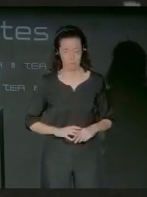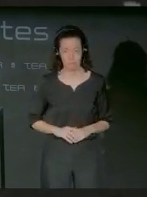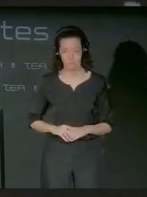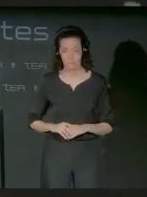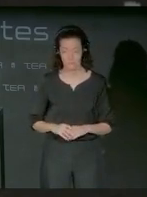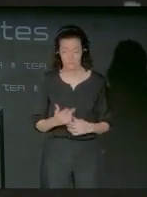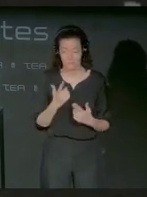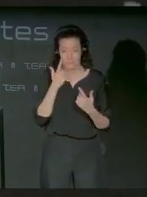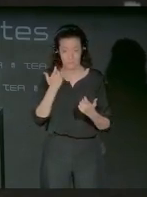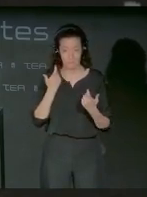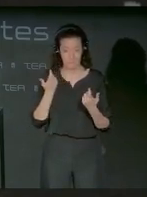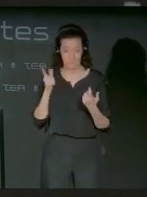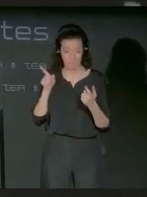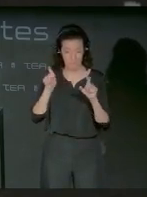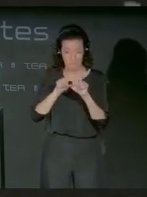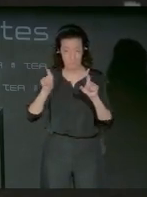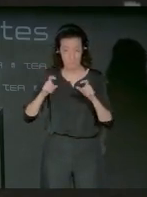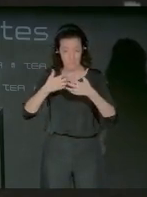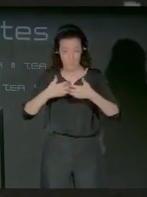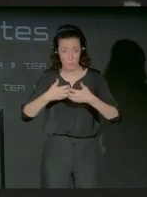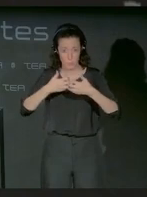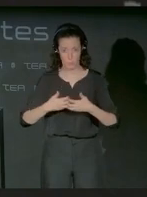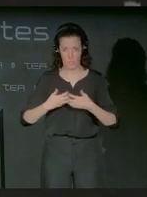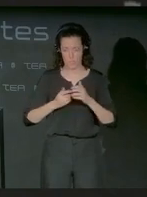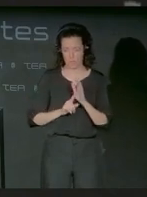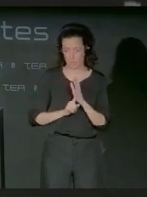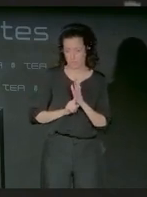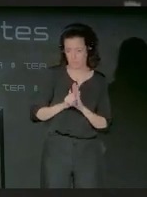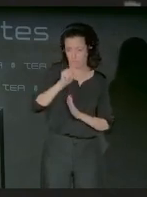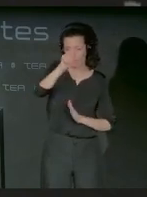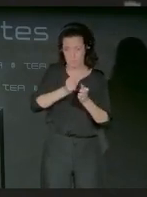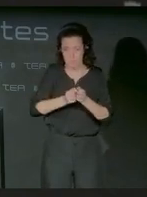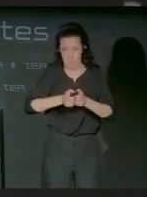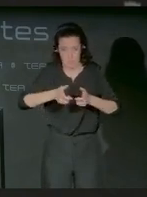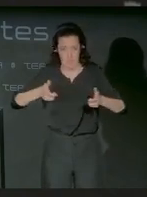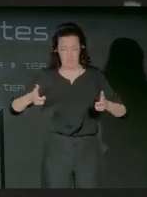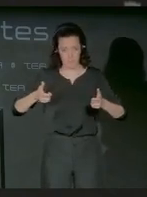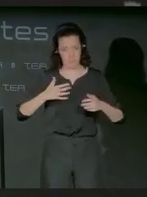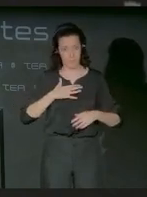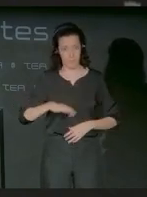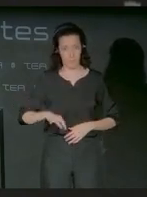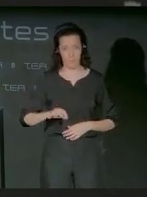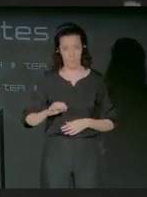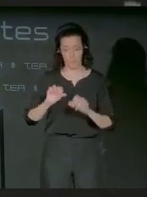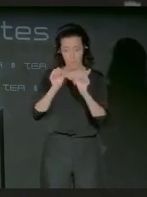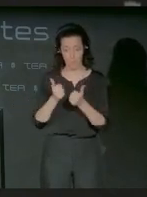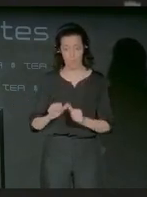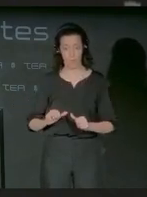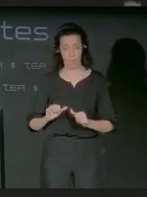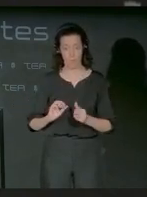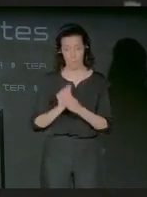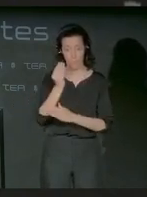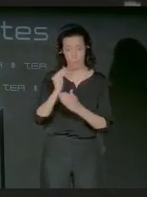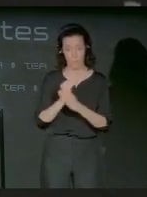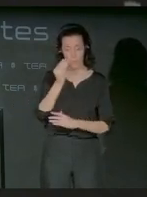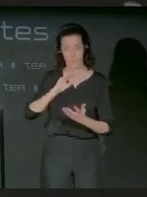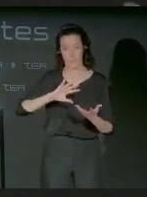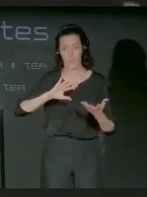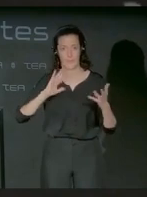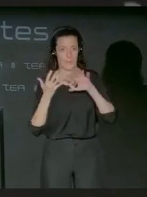en crecimiento y con un gran potencial con capacidad para contribuir al cambio del modelo productivo que ansiamos